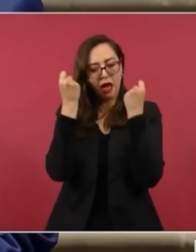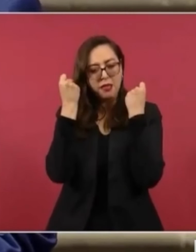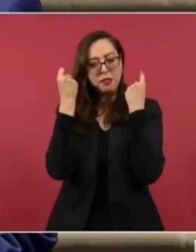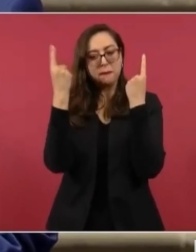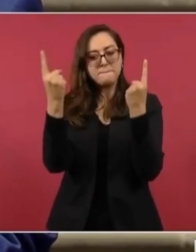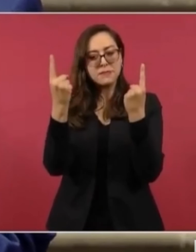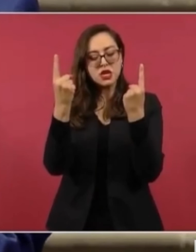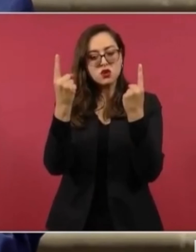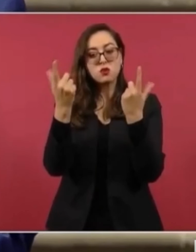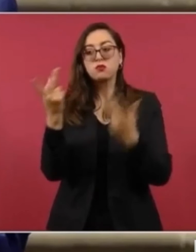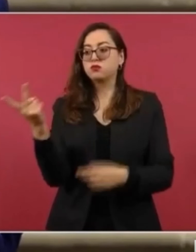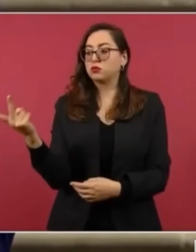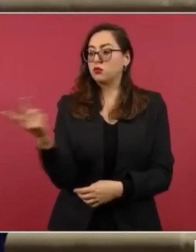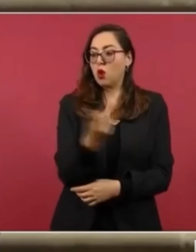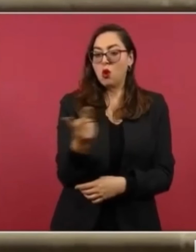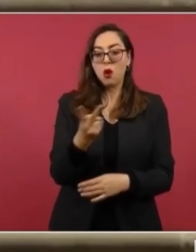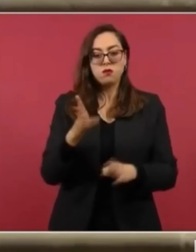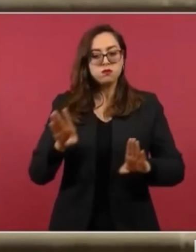solidaria